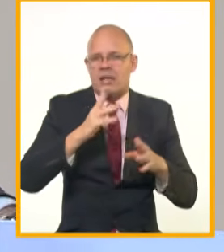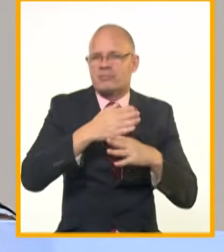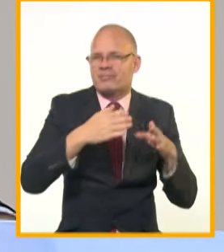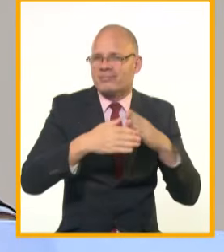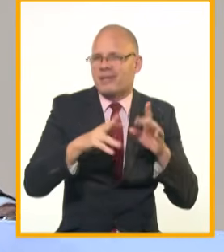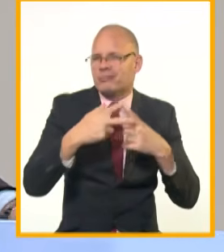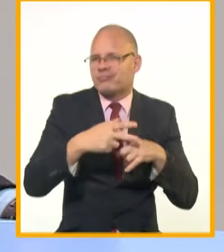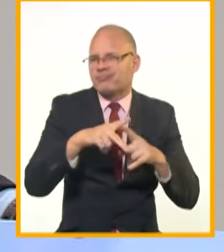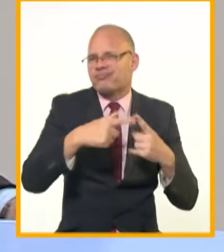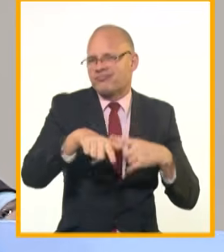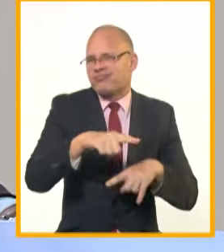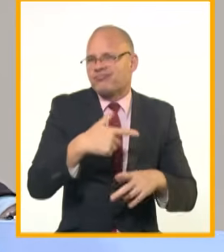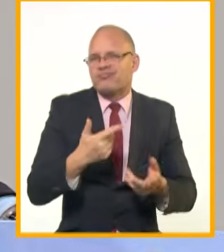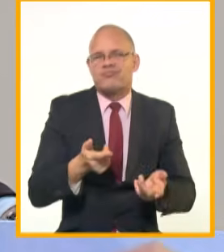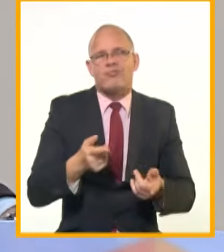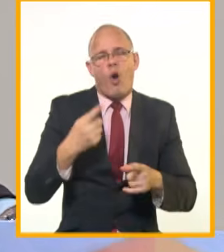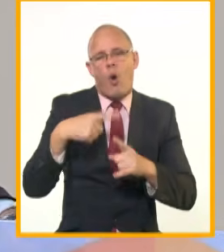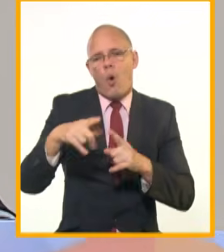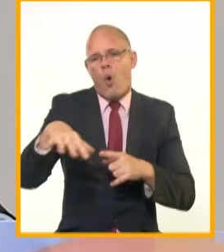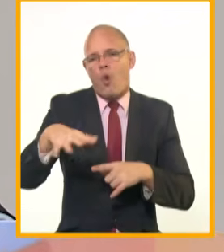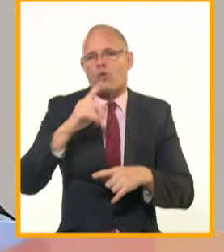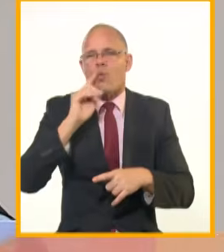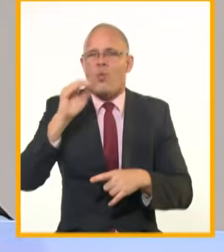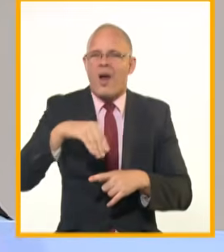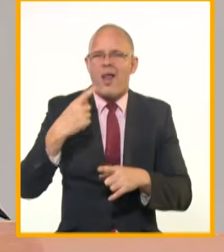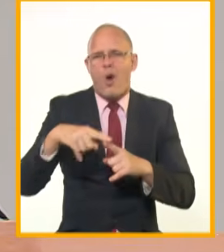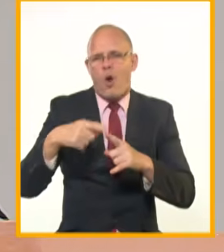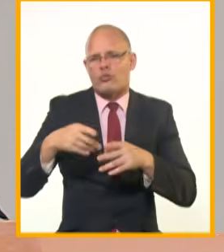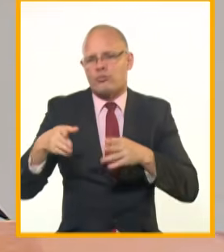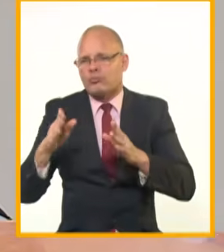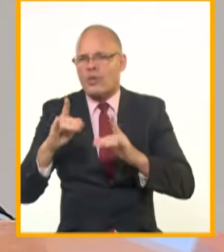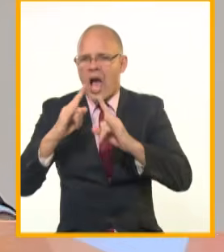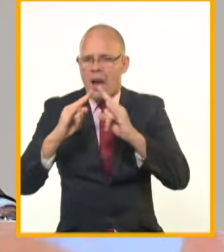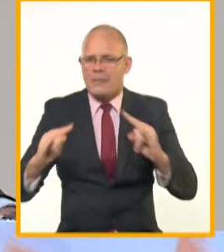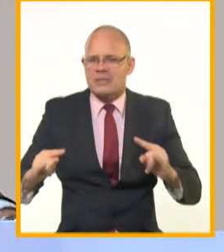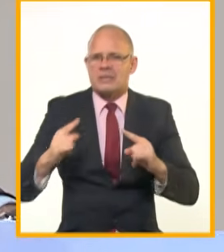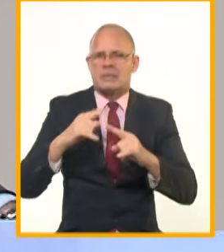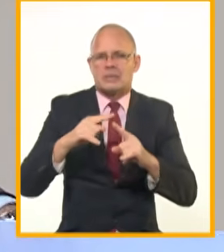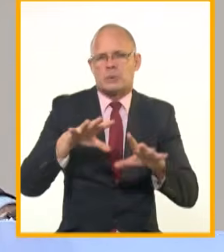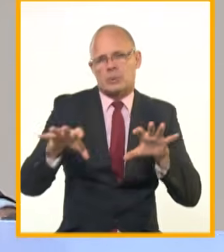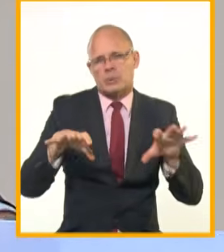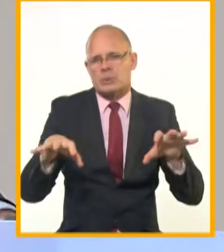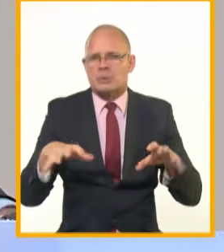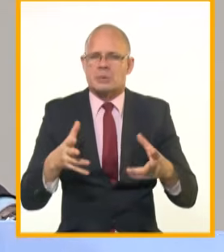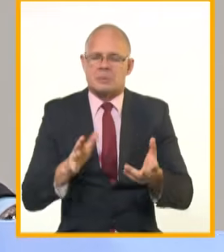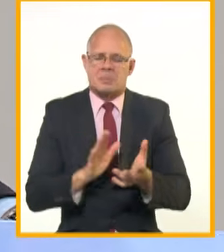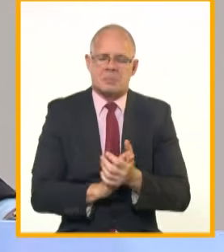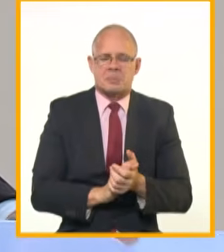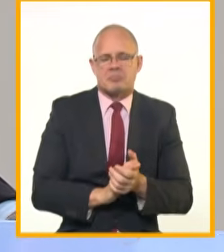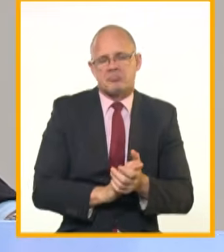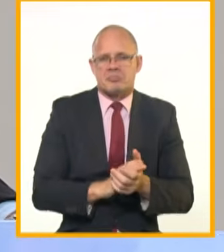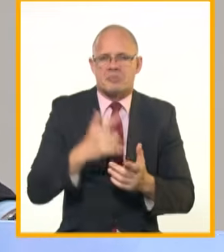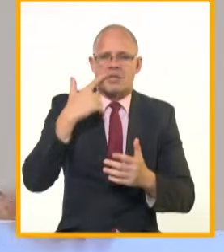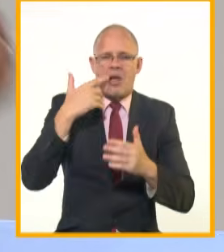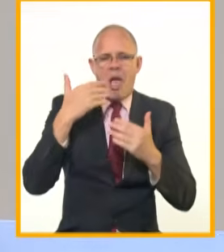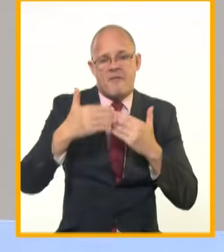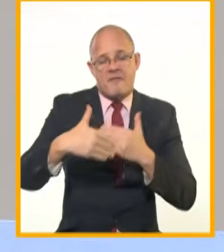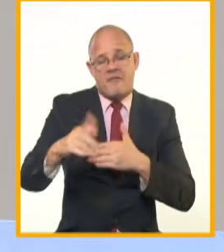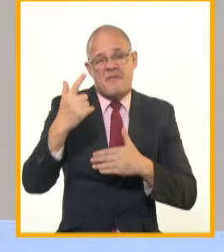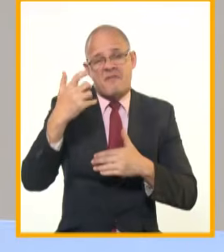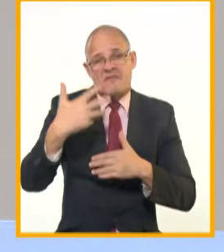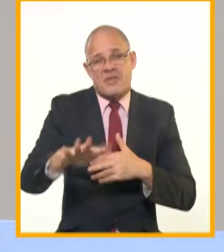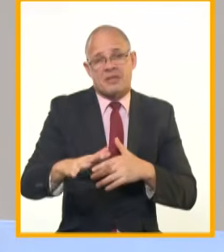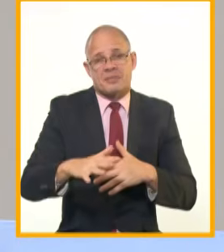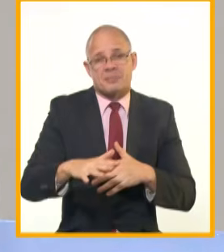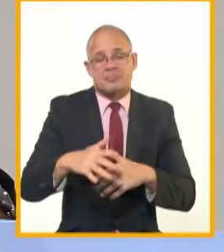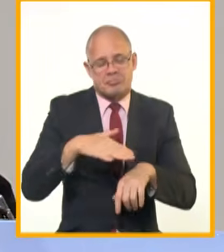hotelito que estaba allí, reparar algunas otras instalaciones de campismo que había. Y sigue siendo el gran reto,